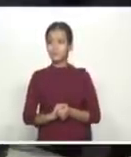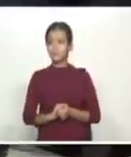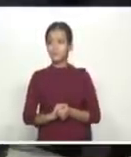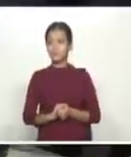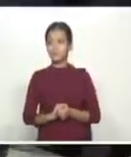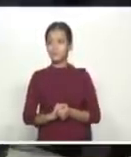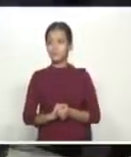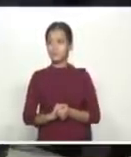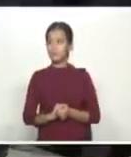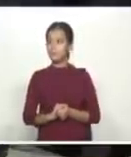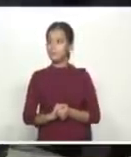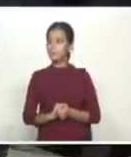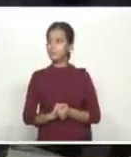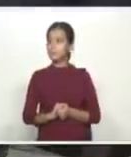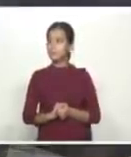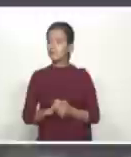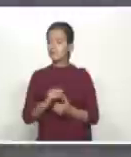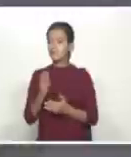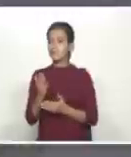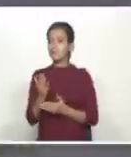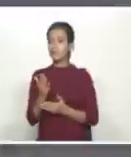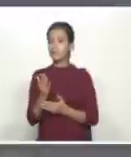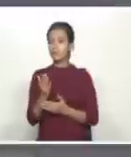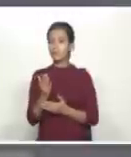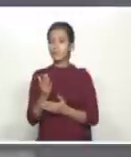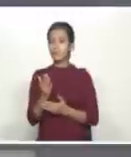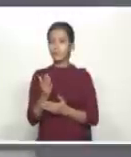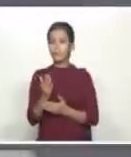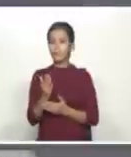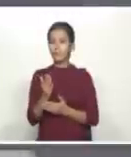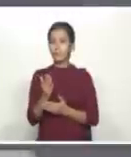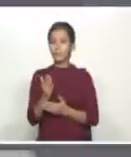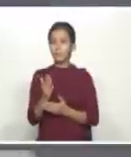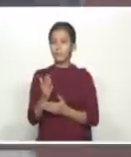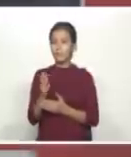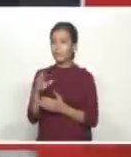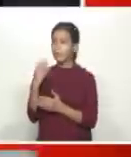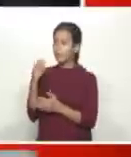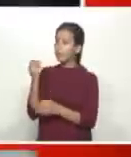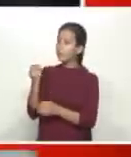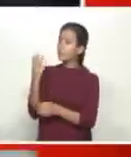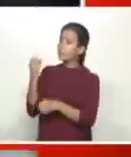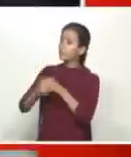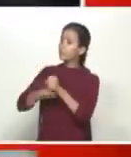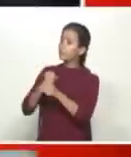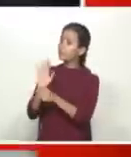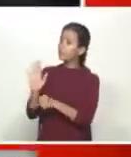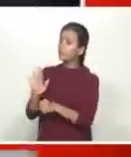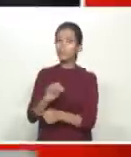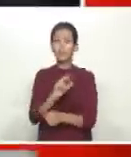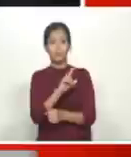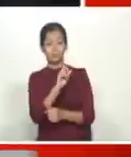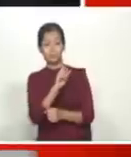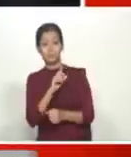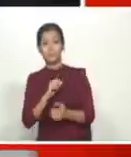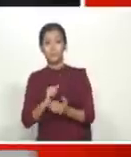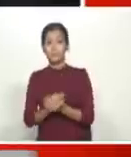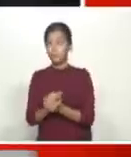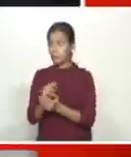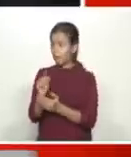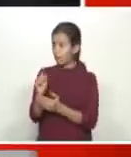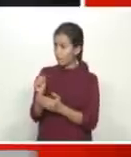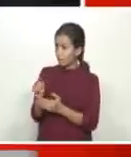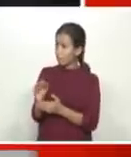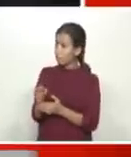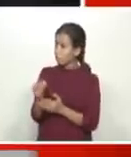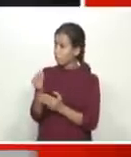Sobre el poder, a él le interesa el poder. ¿Cuántos años tenés? 31. Bueno, cuando tengas 70,